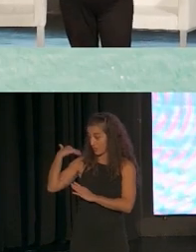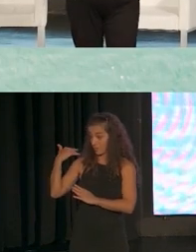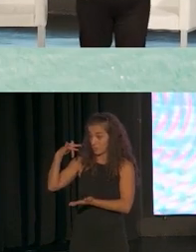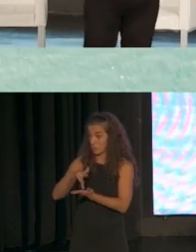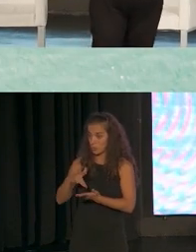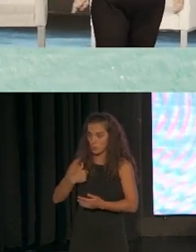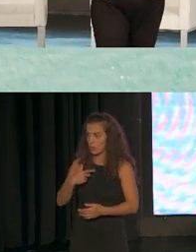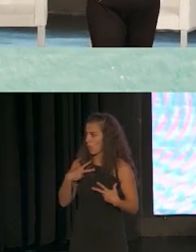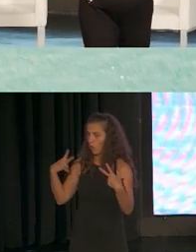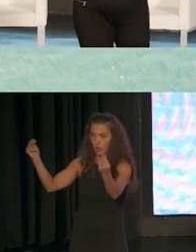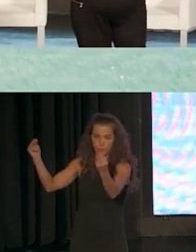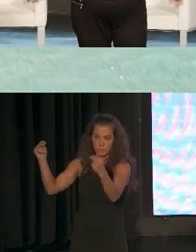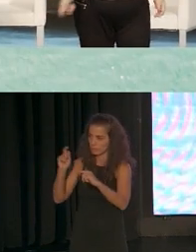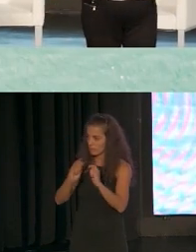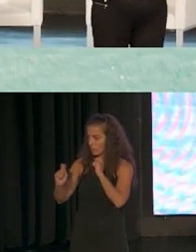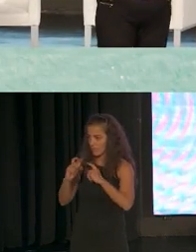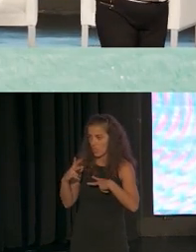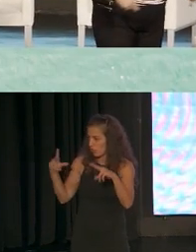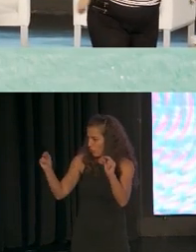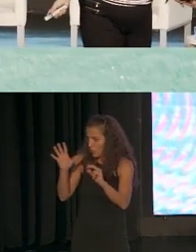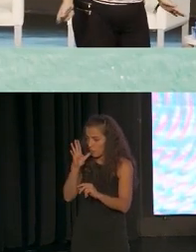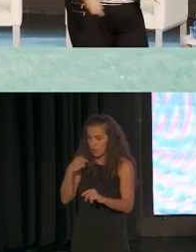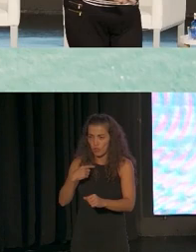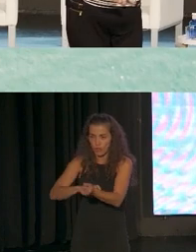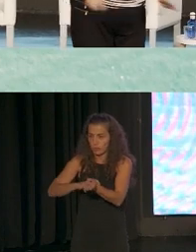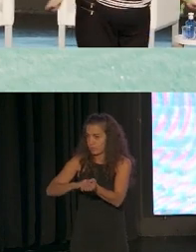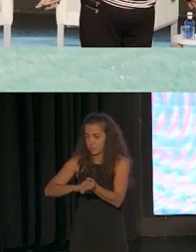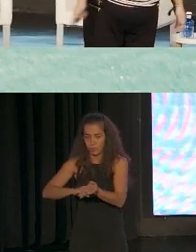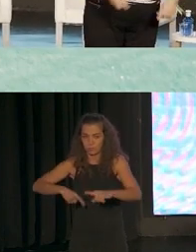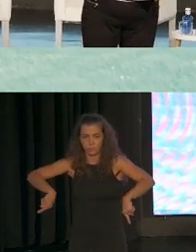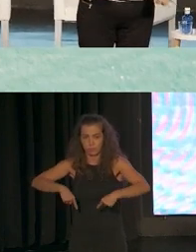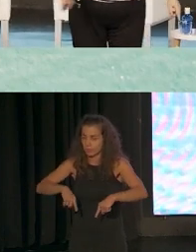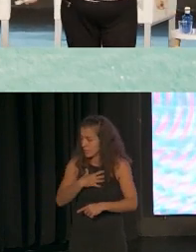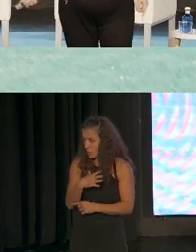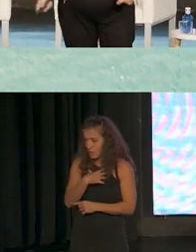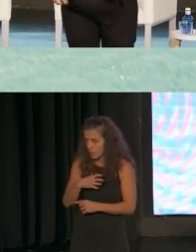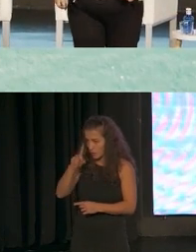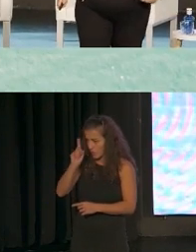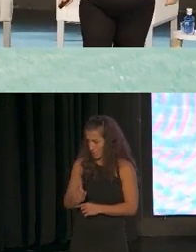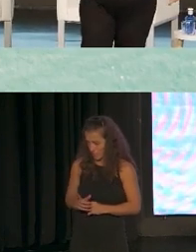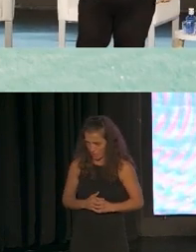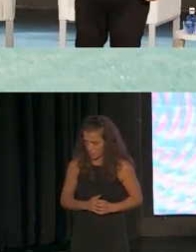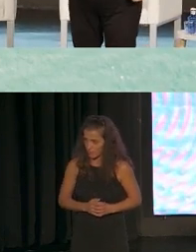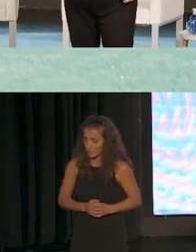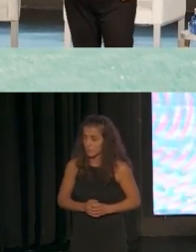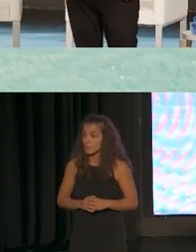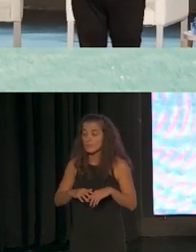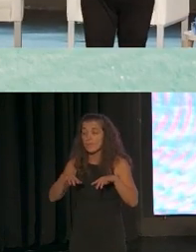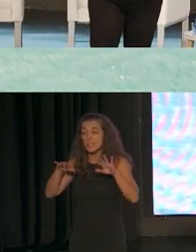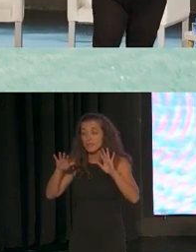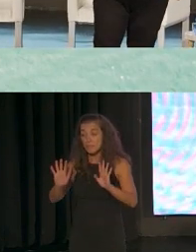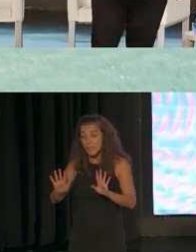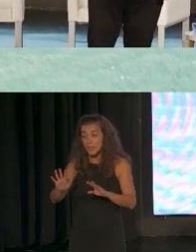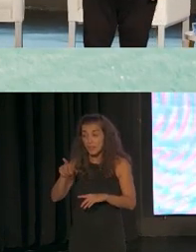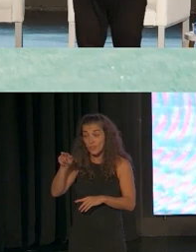niego en rotundo hacer la entrevista porque me voy a poner muy nerviosa y no lo voy a saber hacer pero ahí Es